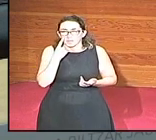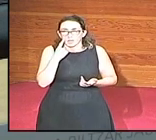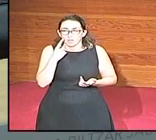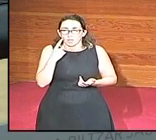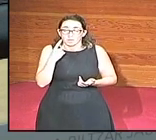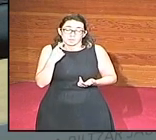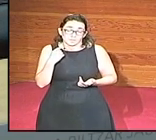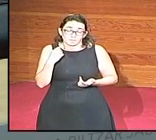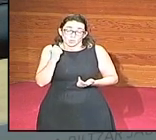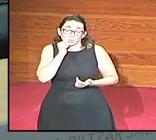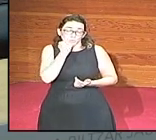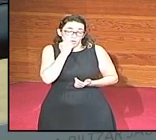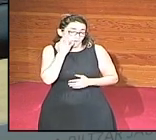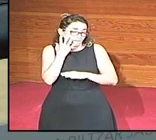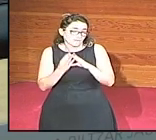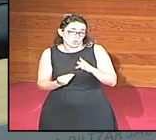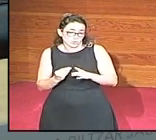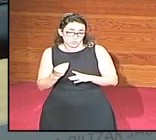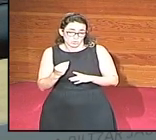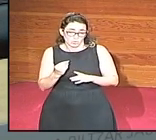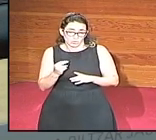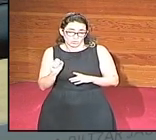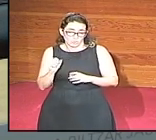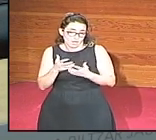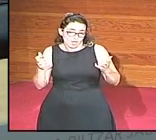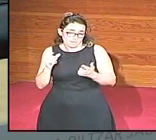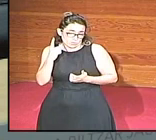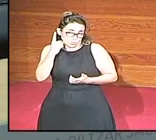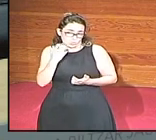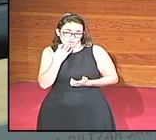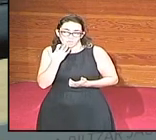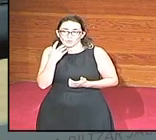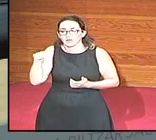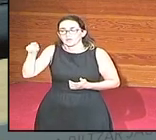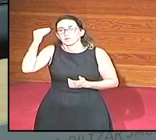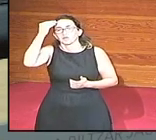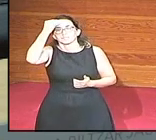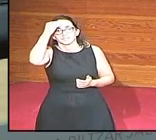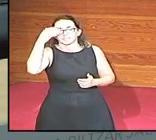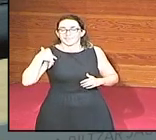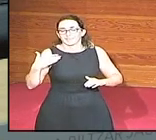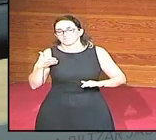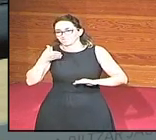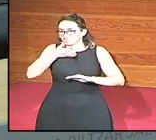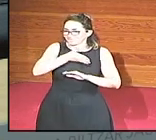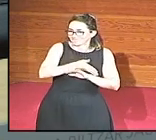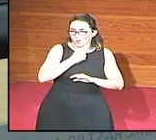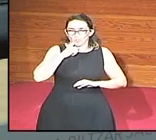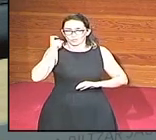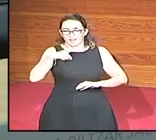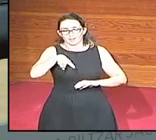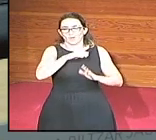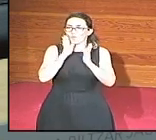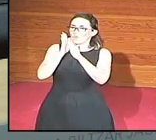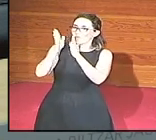creo que uno de los grandes errores de Rusia es pensar que ellos iban a ser bienvenidos en Ucrania como